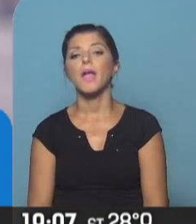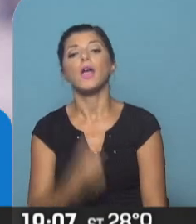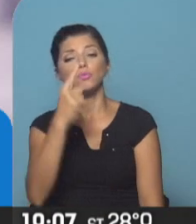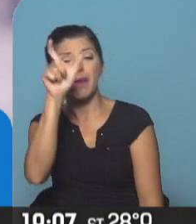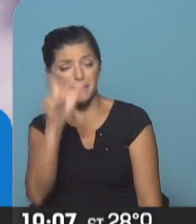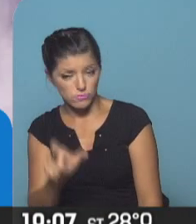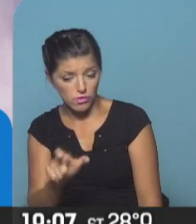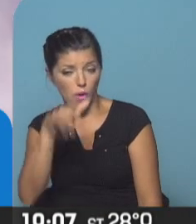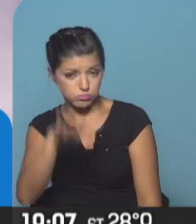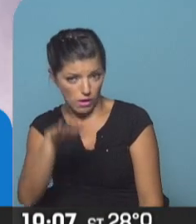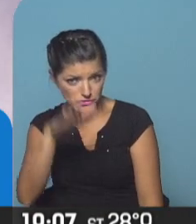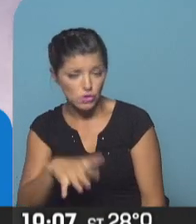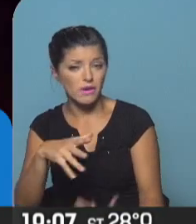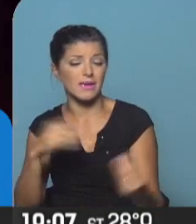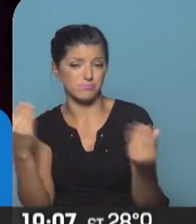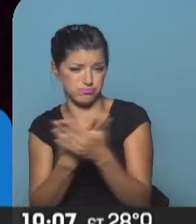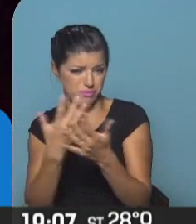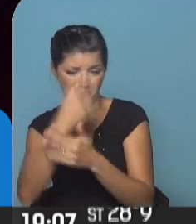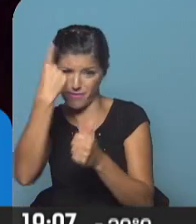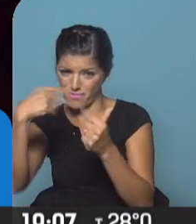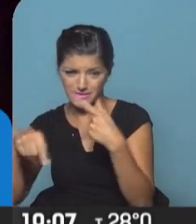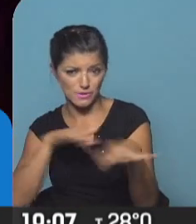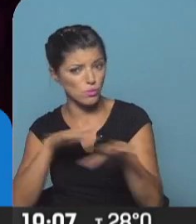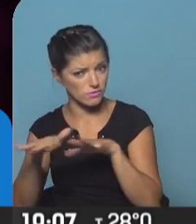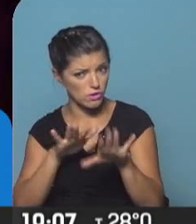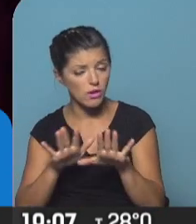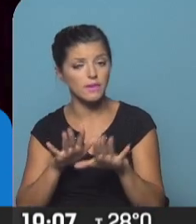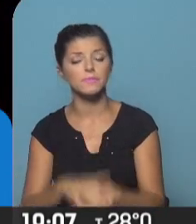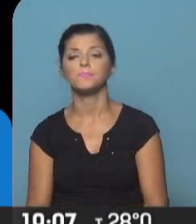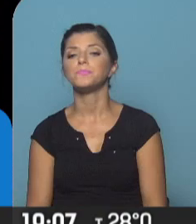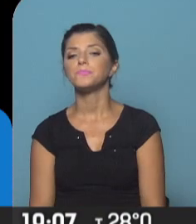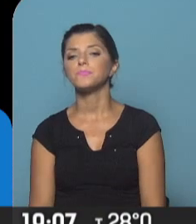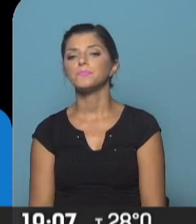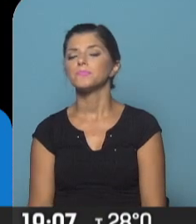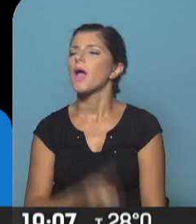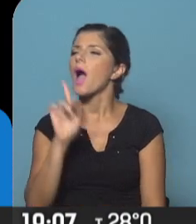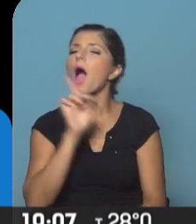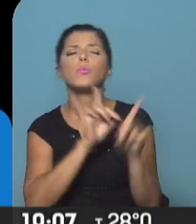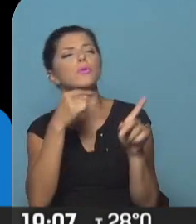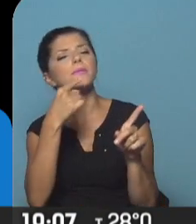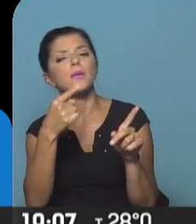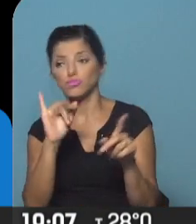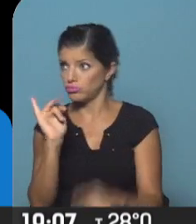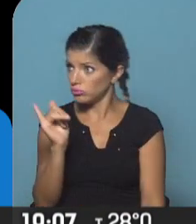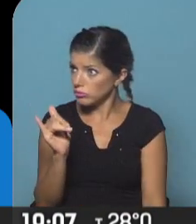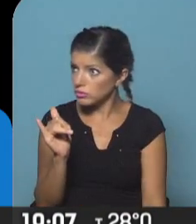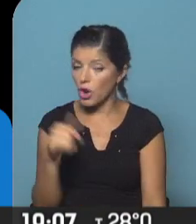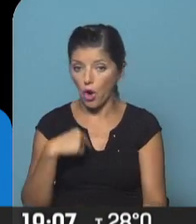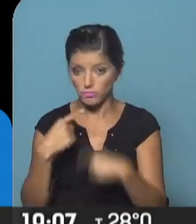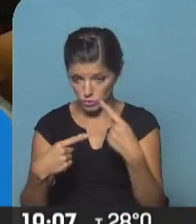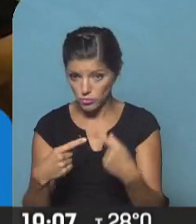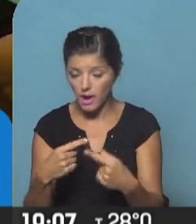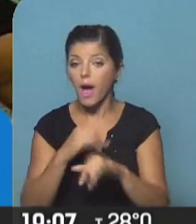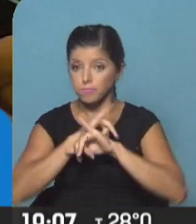hechos como víctima, no sé si me entienden. Porque usted tiene que desentrañar, porque hay nombres que aparecían solo... Siguen surgiendo nombres.